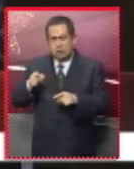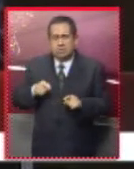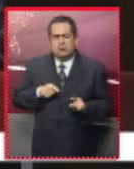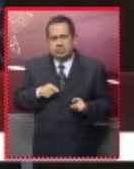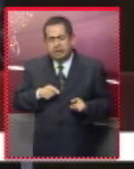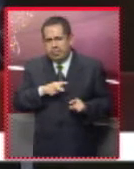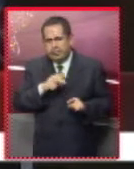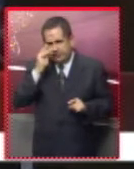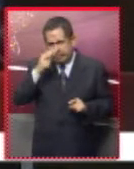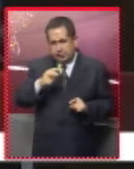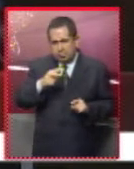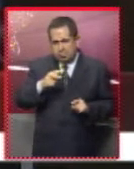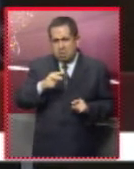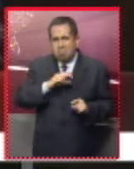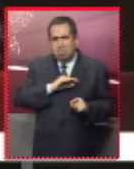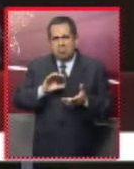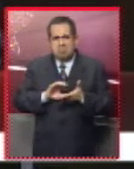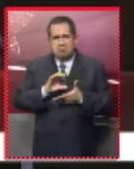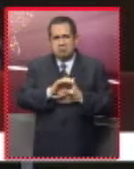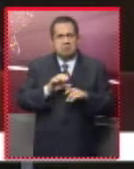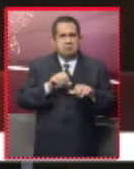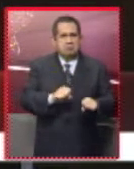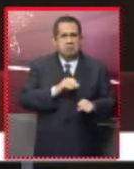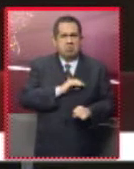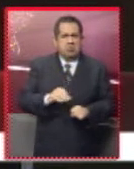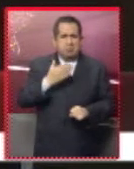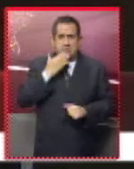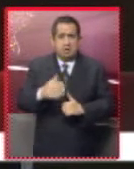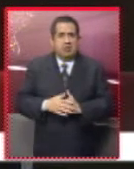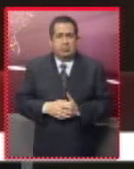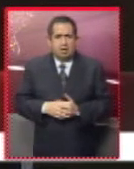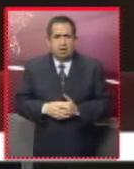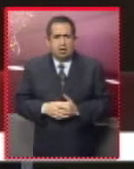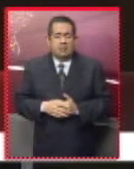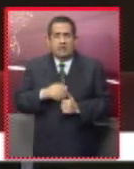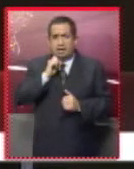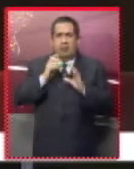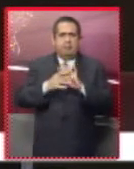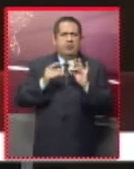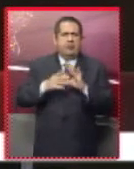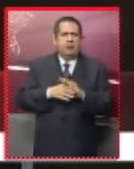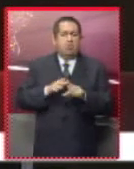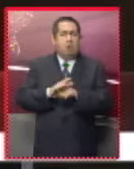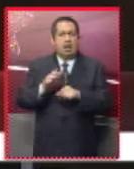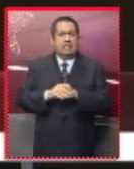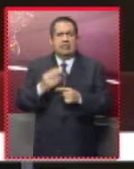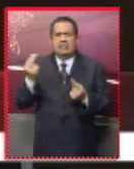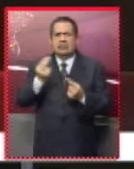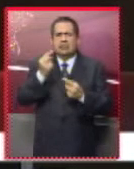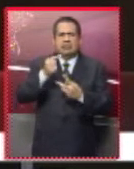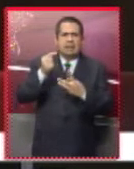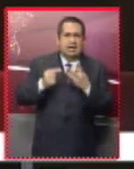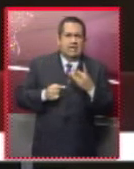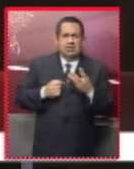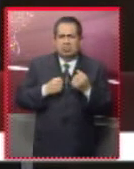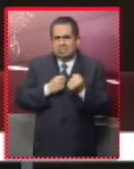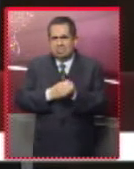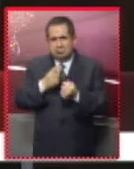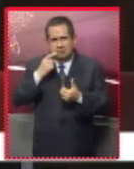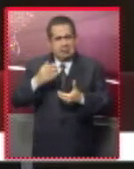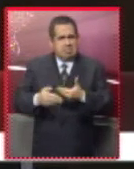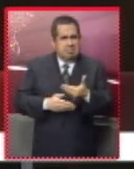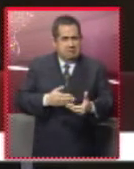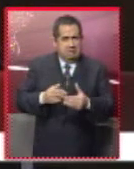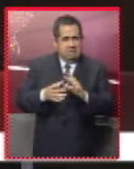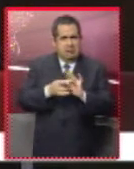estabilidad de las finanzas públicas. A la vez, disminuyen las necesidades de financiamiento en un